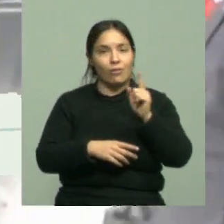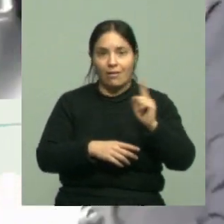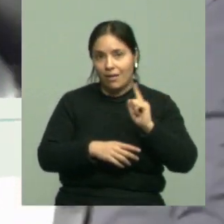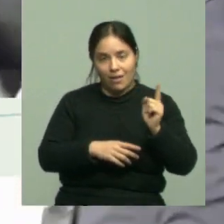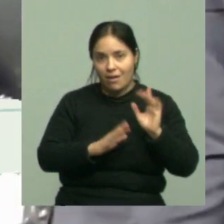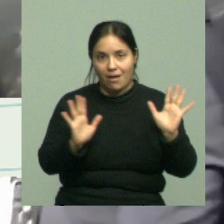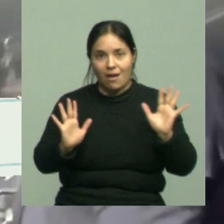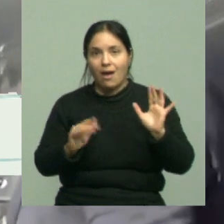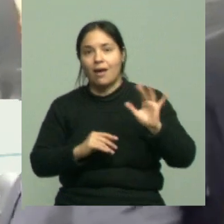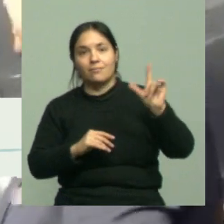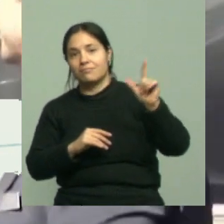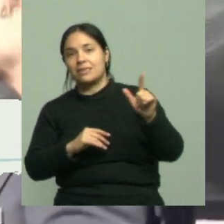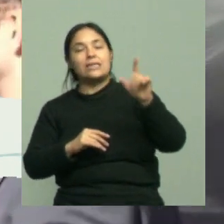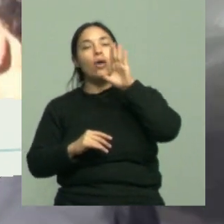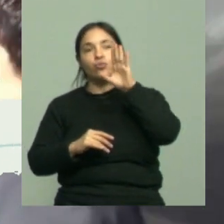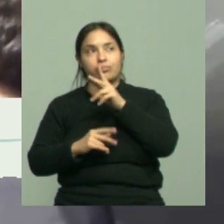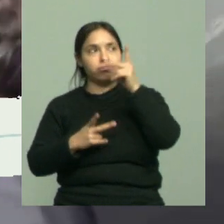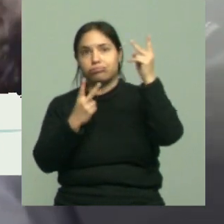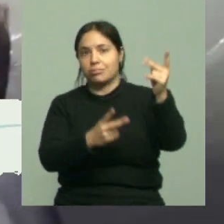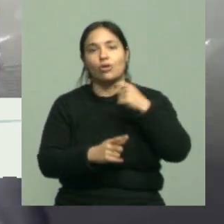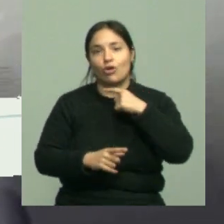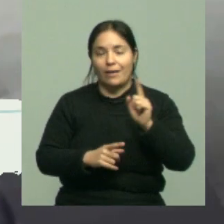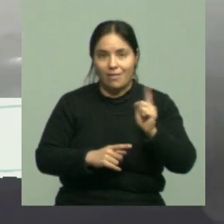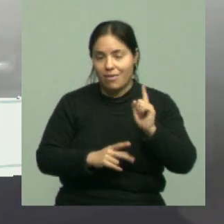más 1 de estados norteamericanos, sino que el